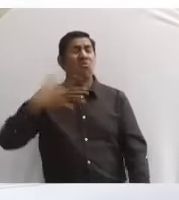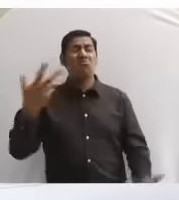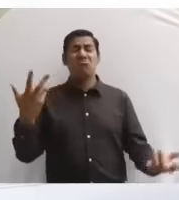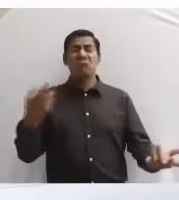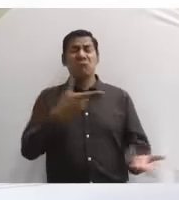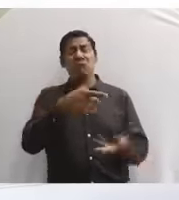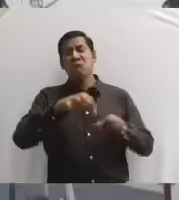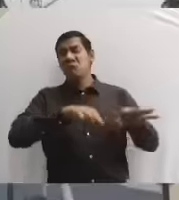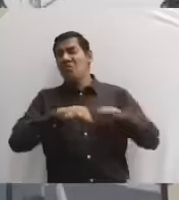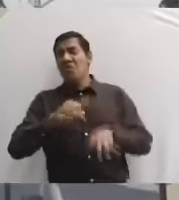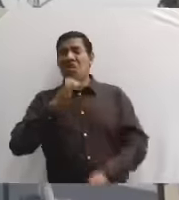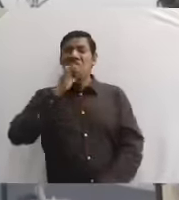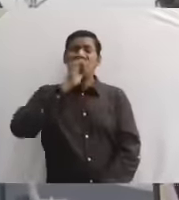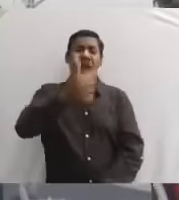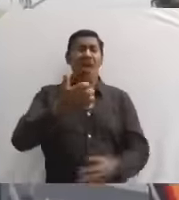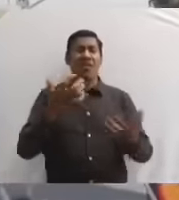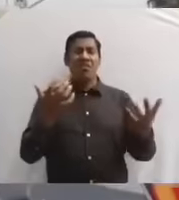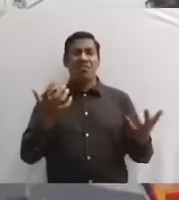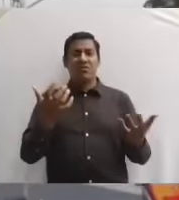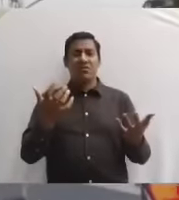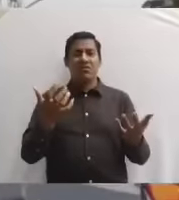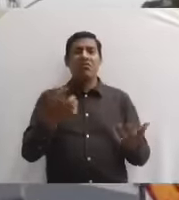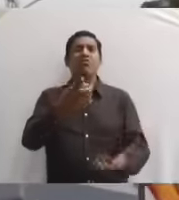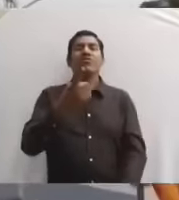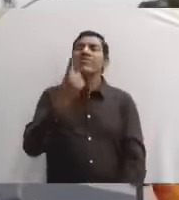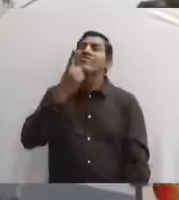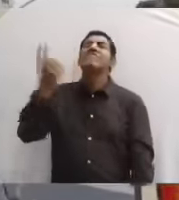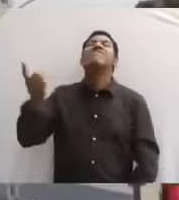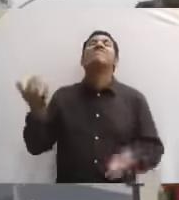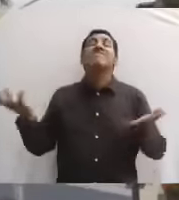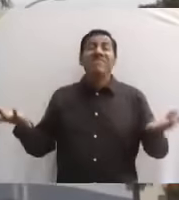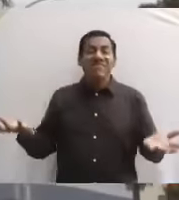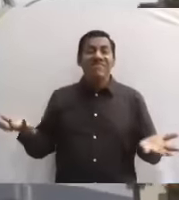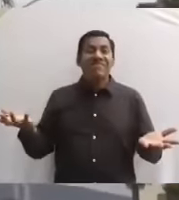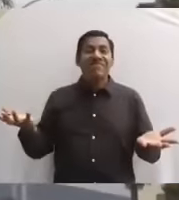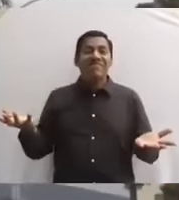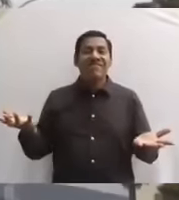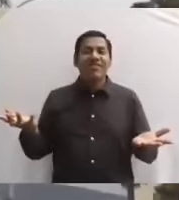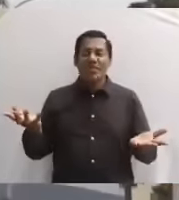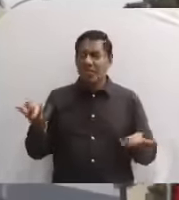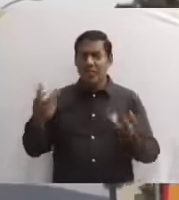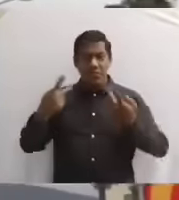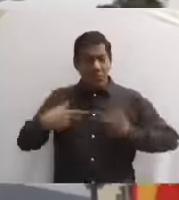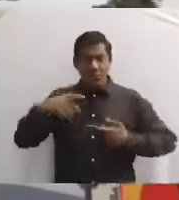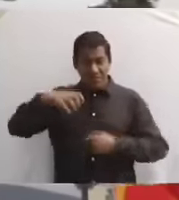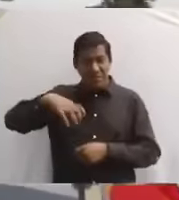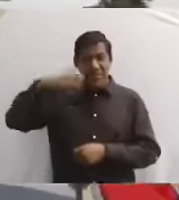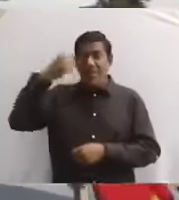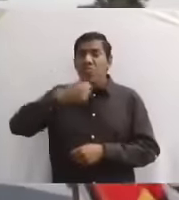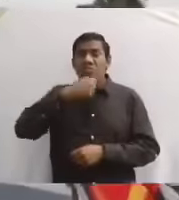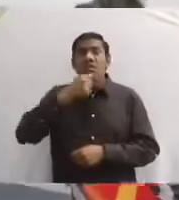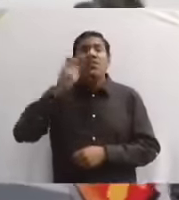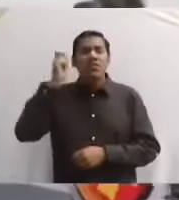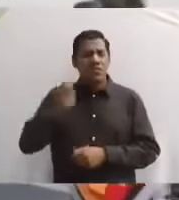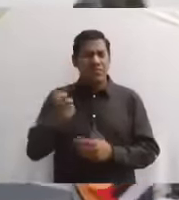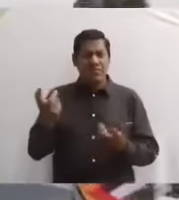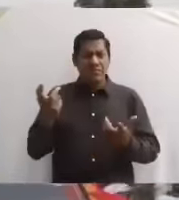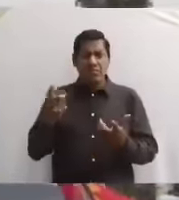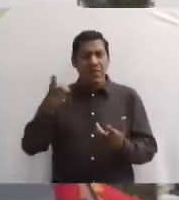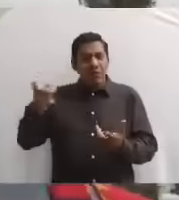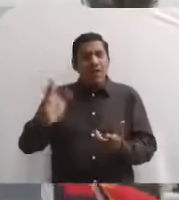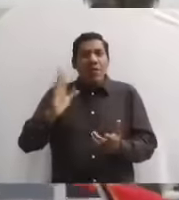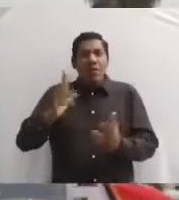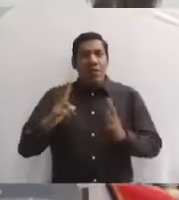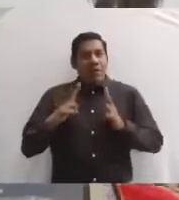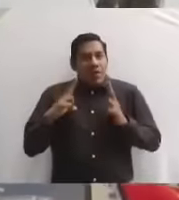han trabajado. ¿Qué les decimos nosotros? Que los adultos mayores son héroes de la patria, porque